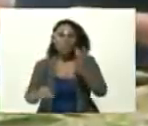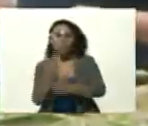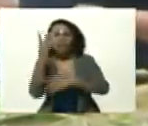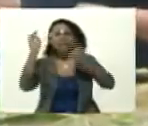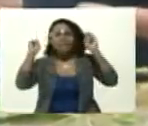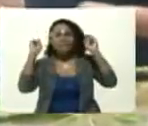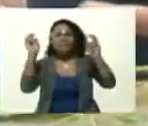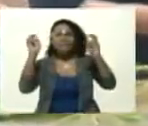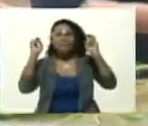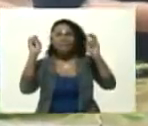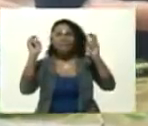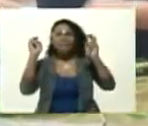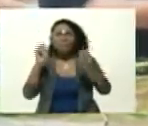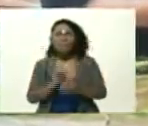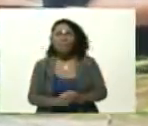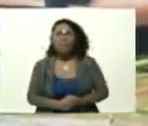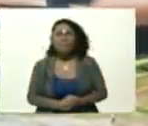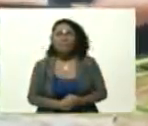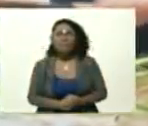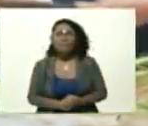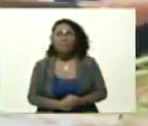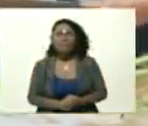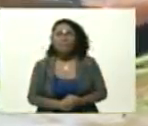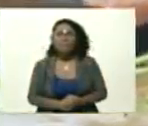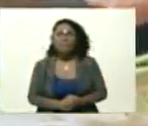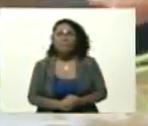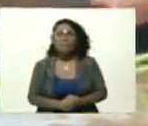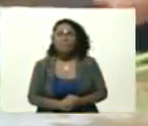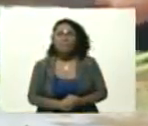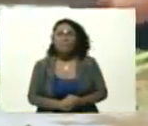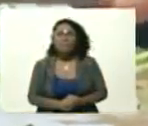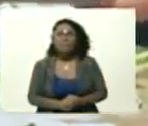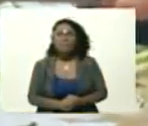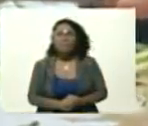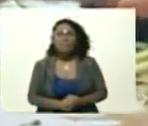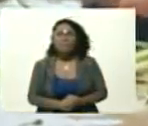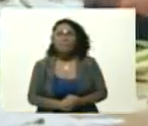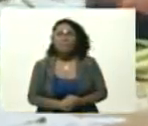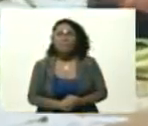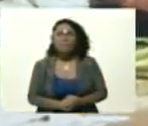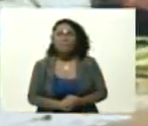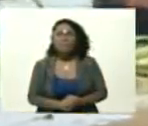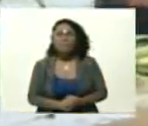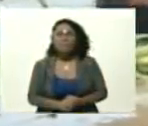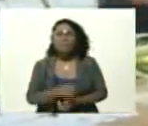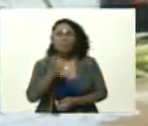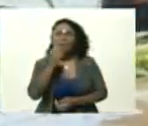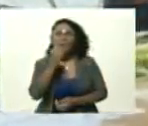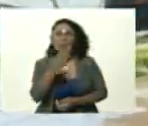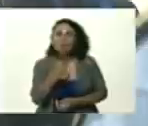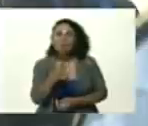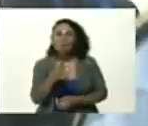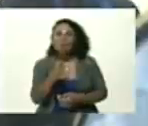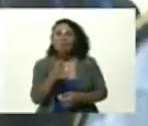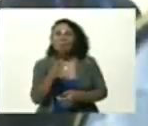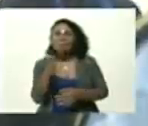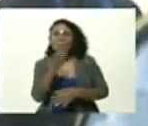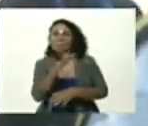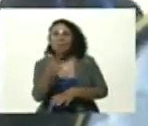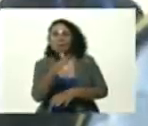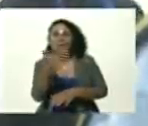tema. Bueno, parece que